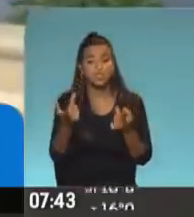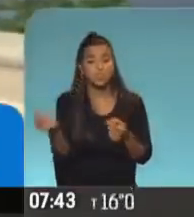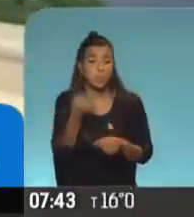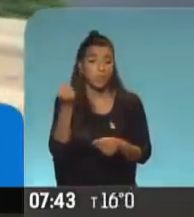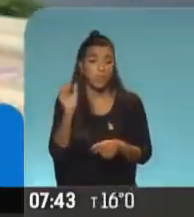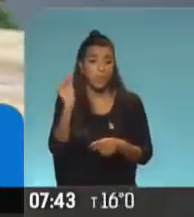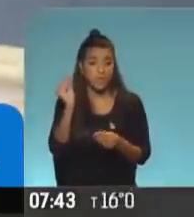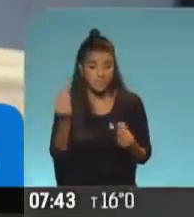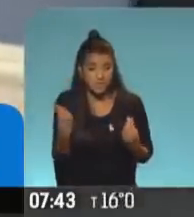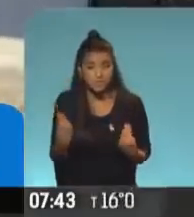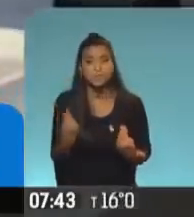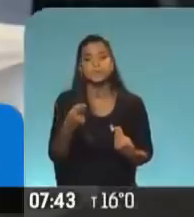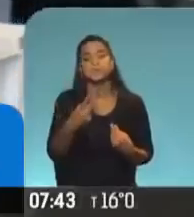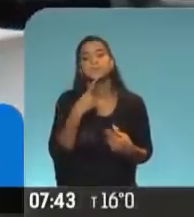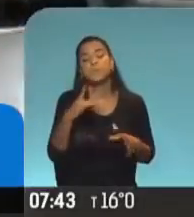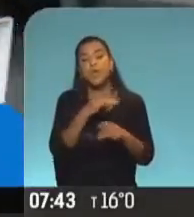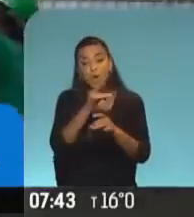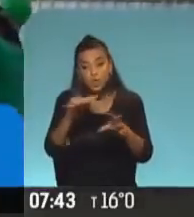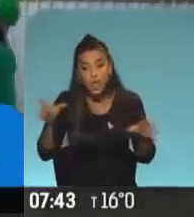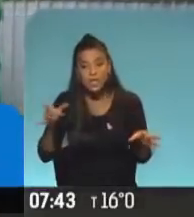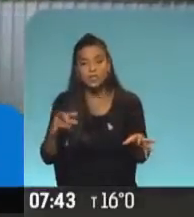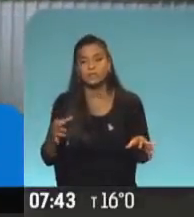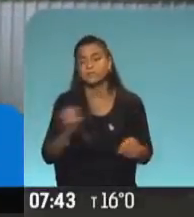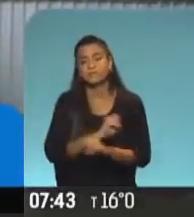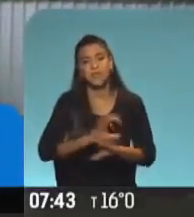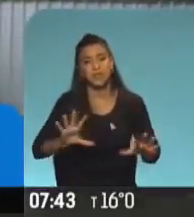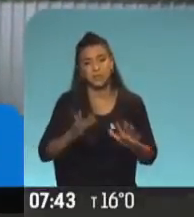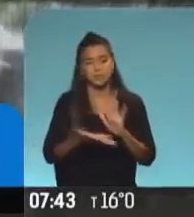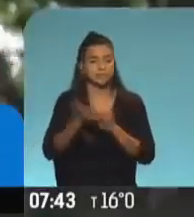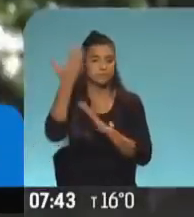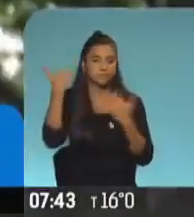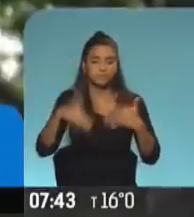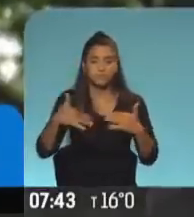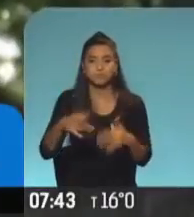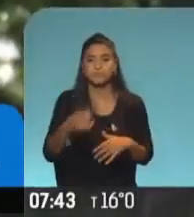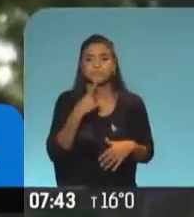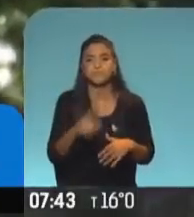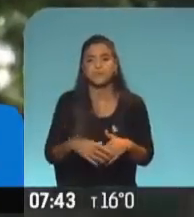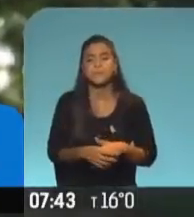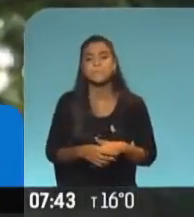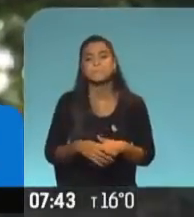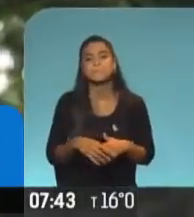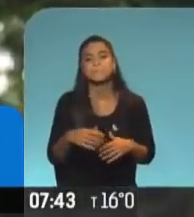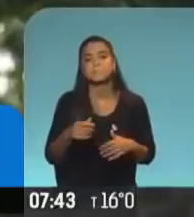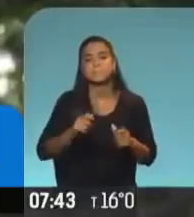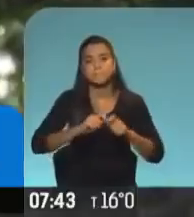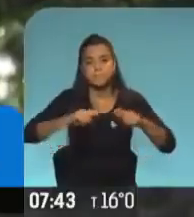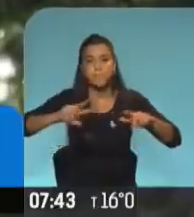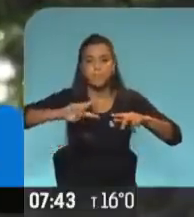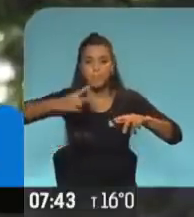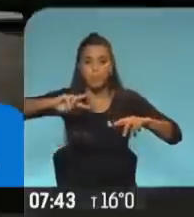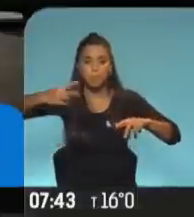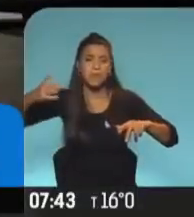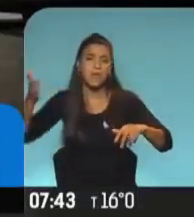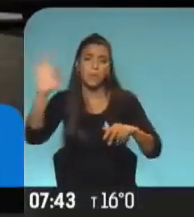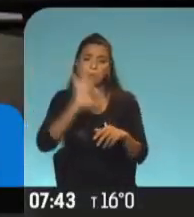en este momento es que la tasa de contagio es altísima. Es altísima, es decir, el ritmo al cual se va duplicando